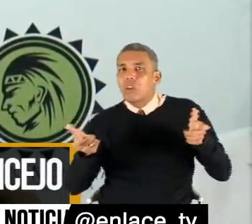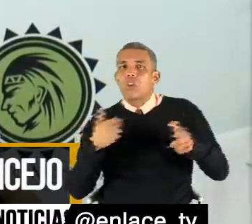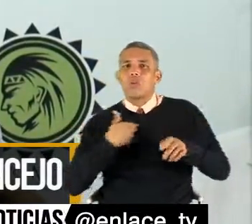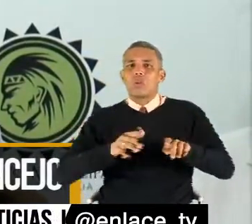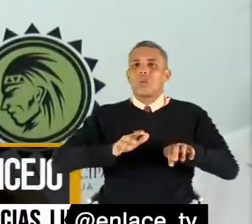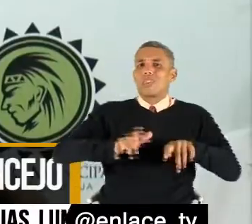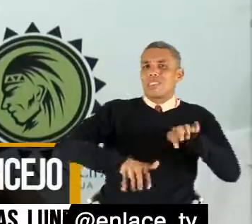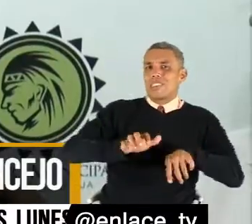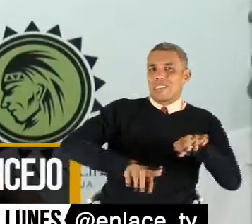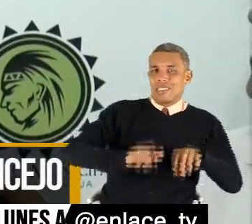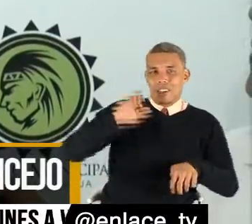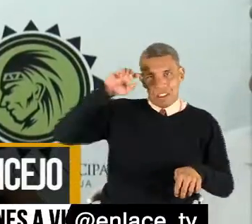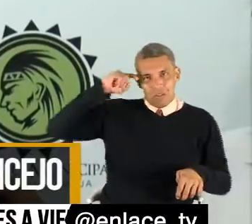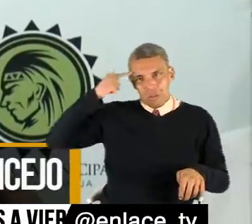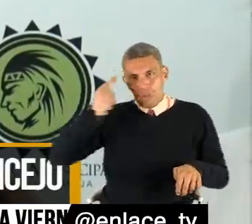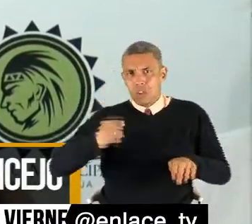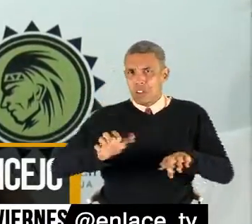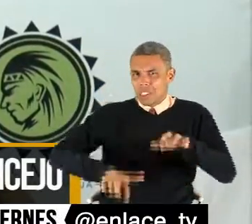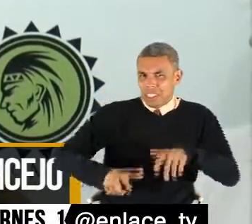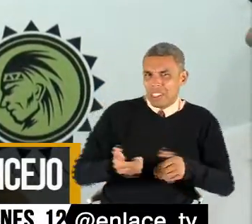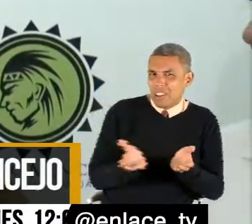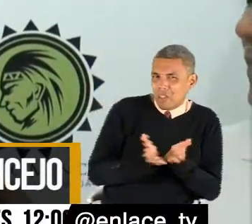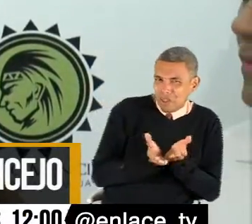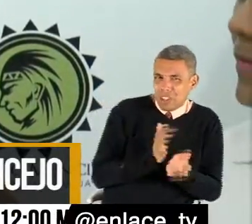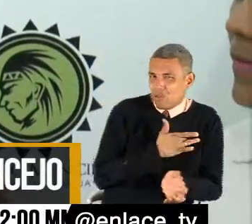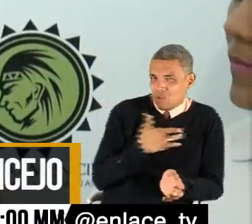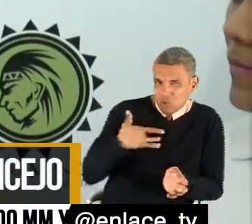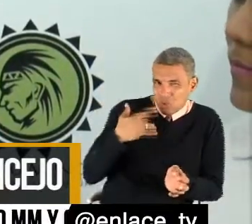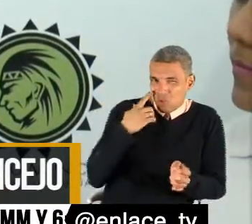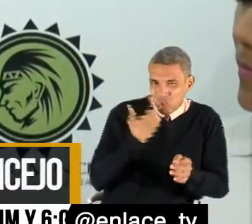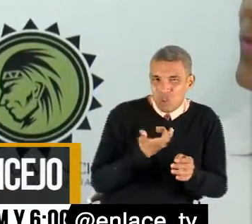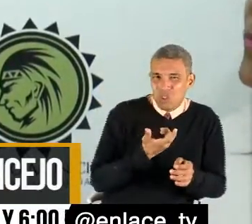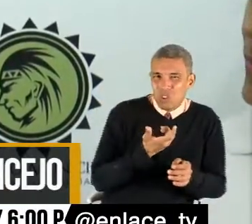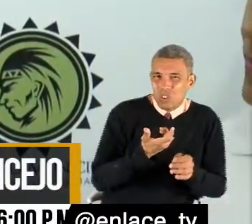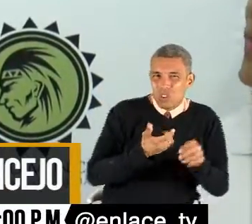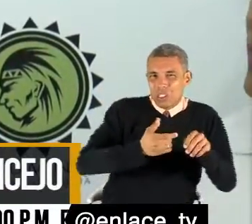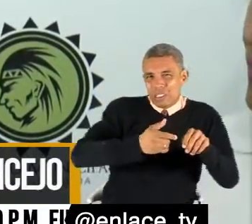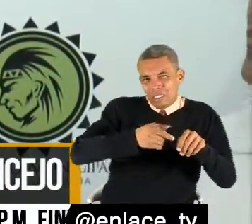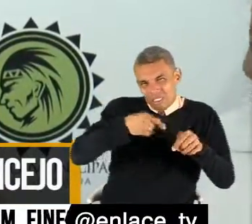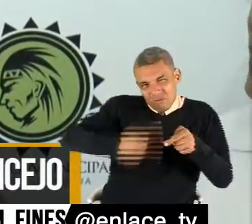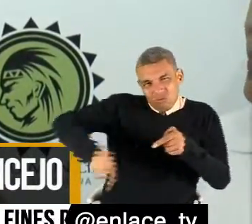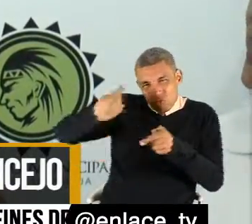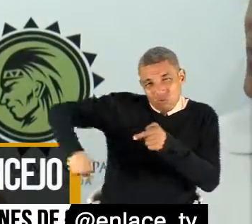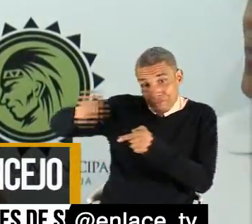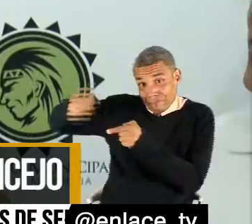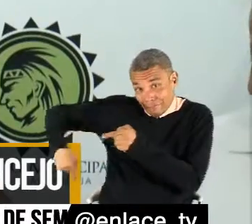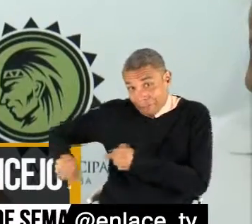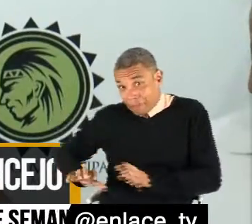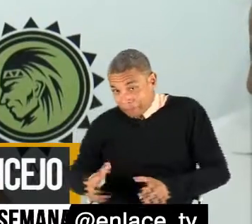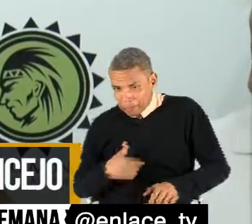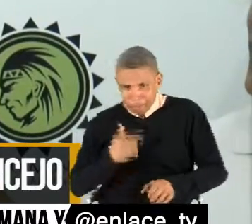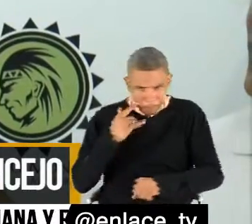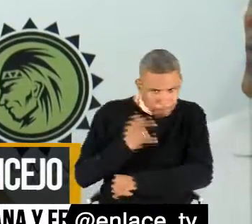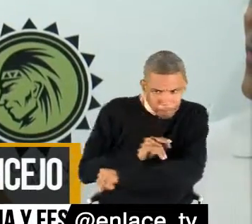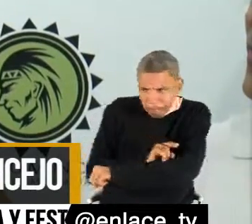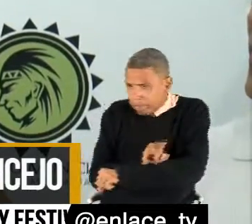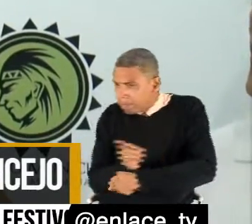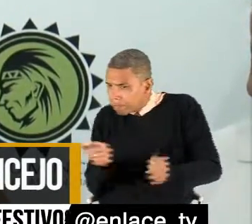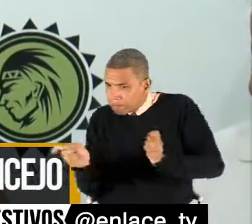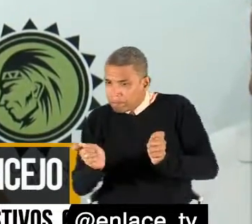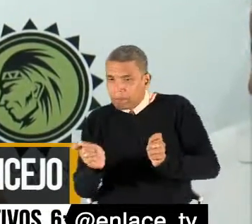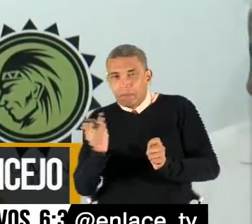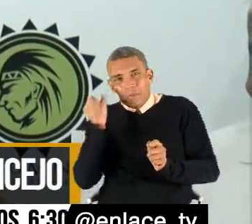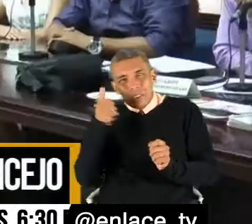esas obras que ya habíamos tenido y que habíamos visitado. Se acuerdan que con ustedes también estuvimos visitando la obra del